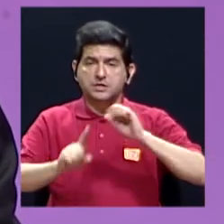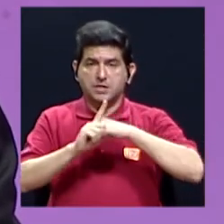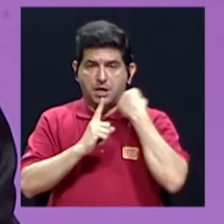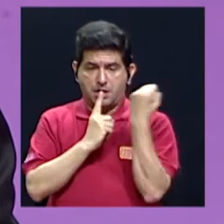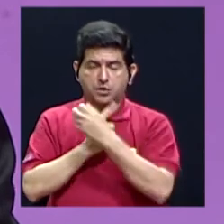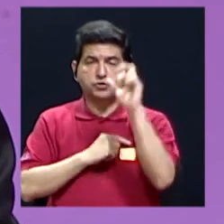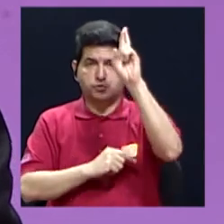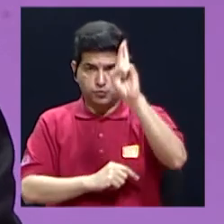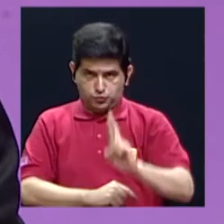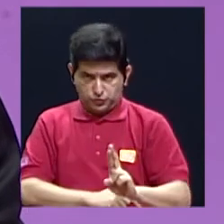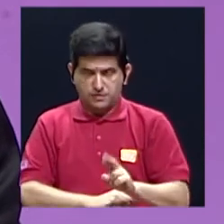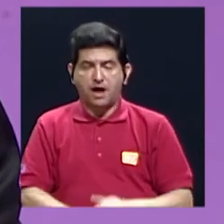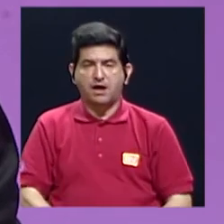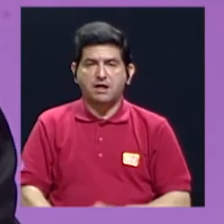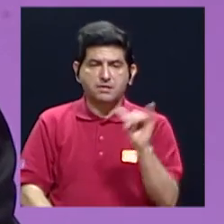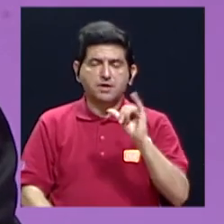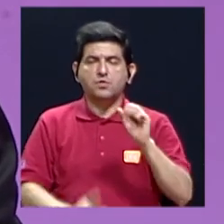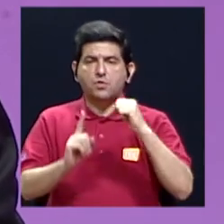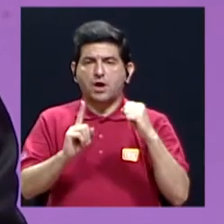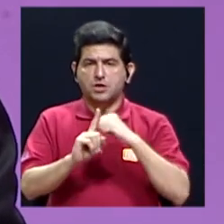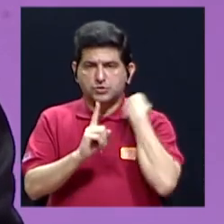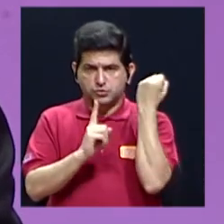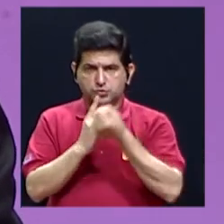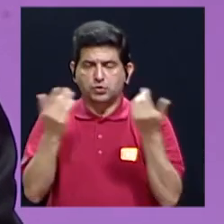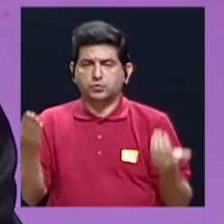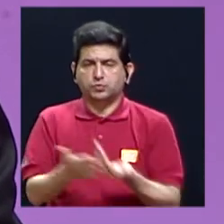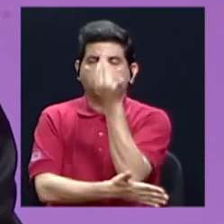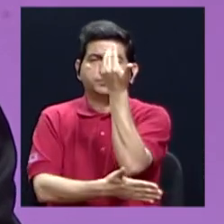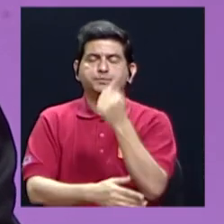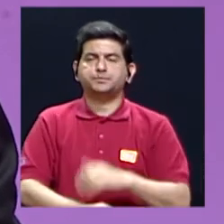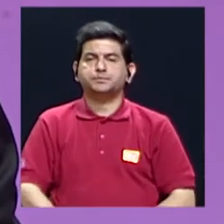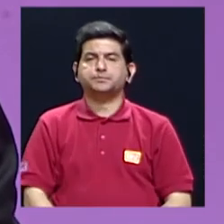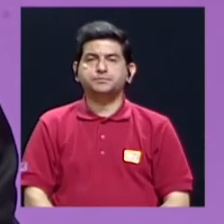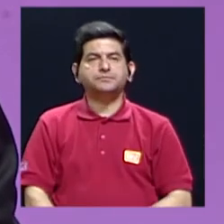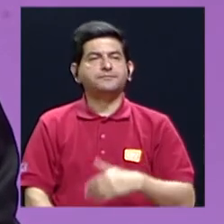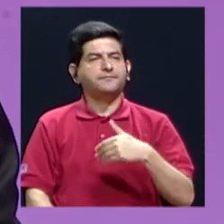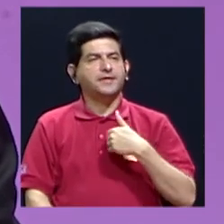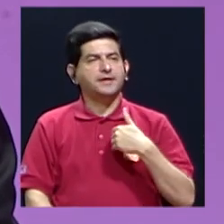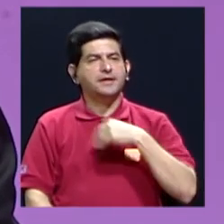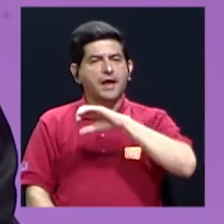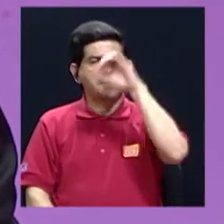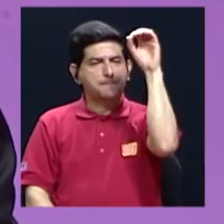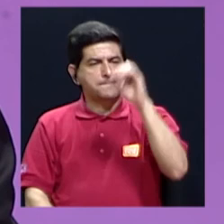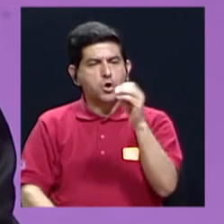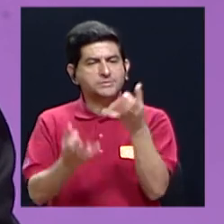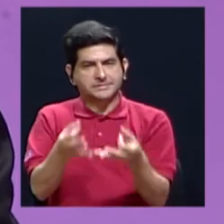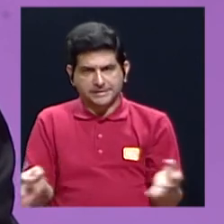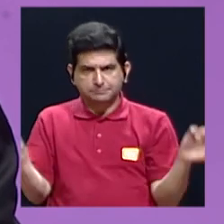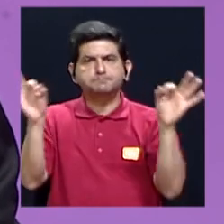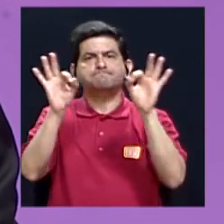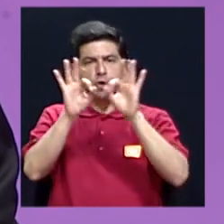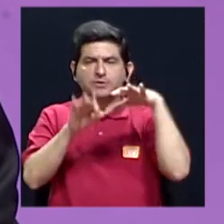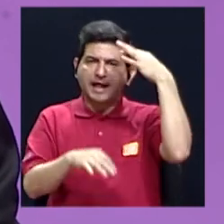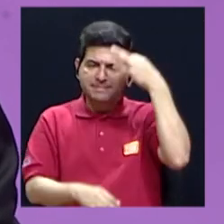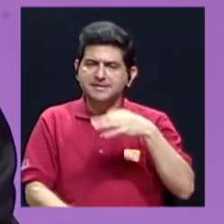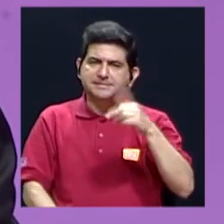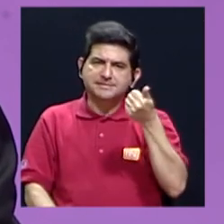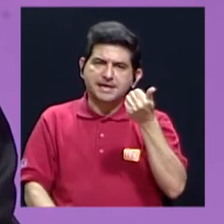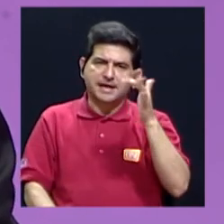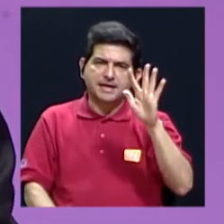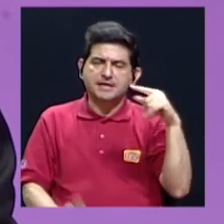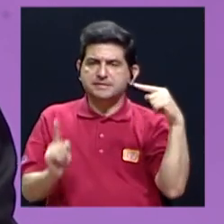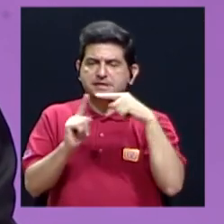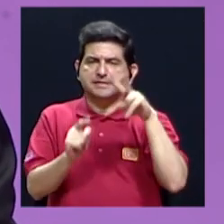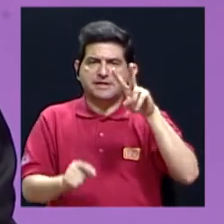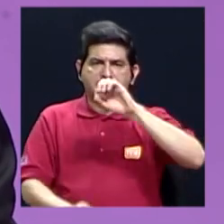sociedad costarricense y sociedades modernas, en el sentido de que hay un porcentaje muy importante, se estima entre 15